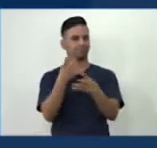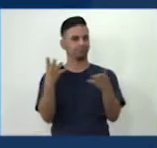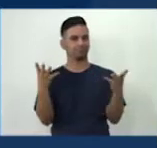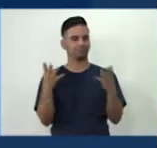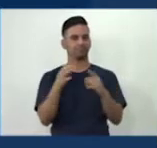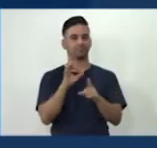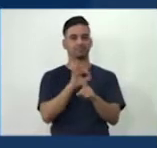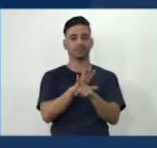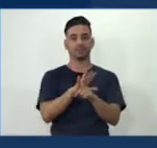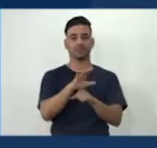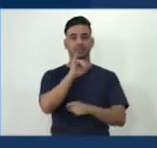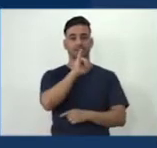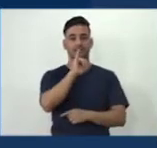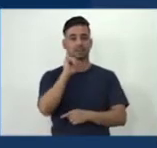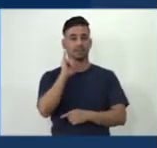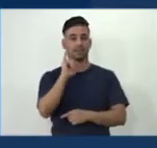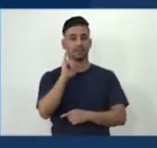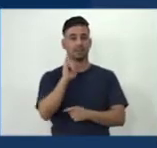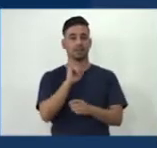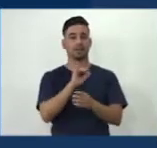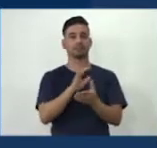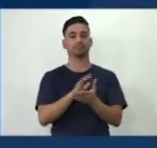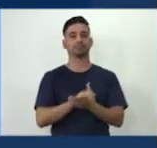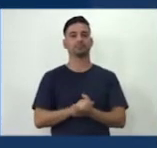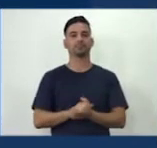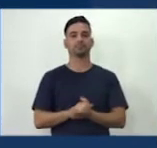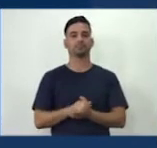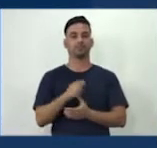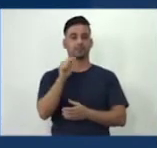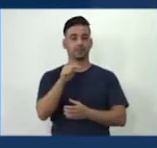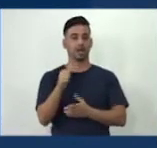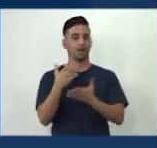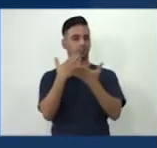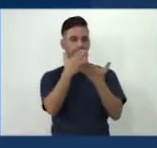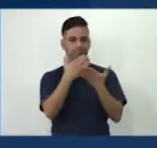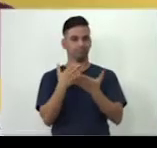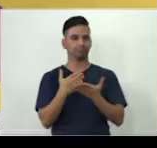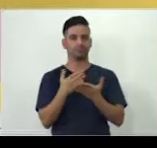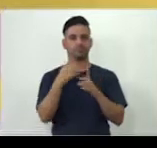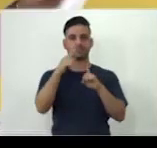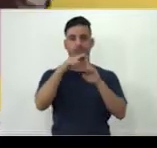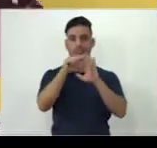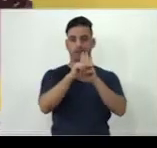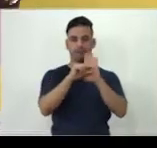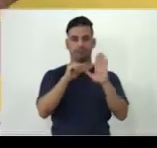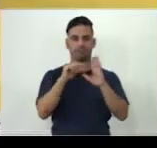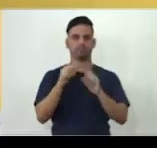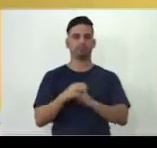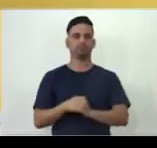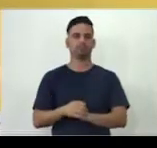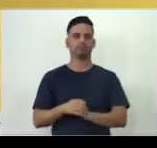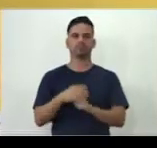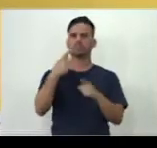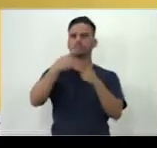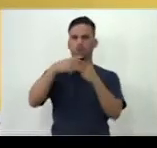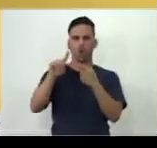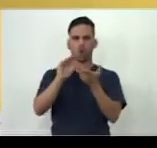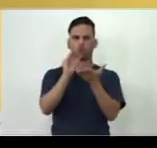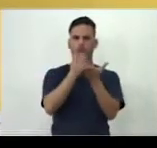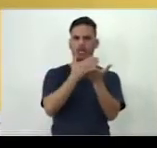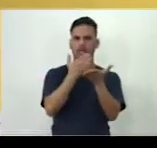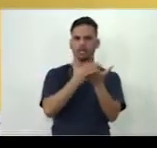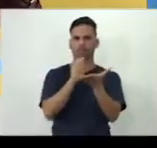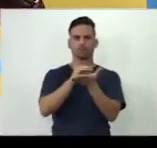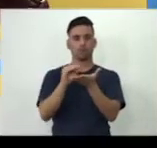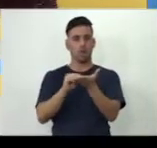página 66 a la página 85, va a estar trabajando el tema que estamos haciendo referencia, y el libro que tenemos en este caso, que está en